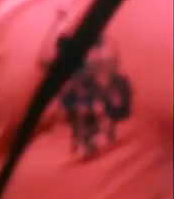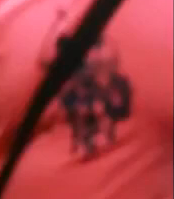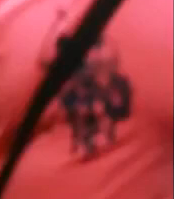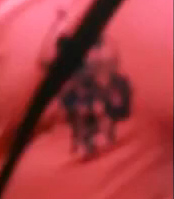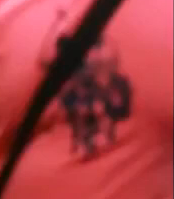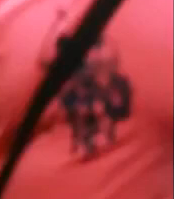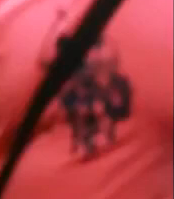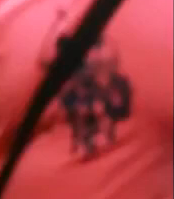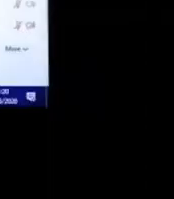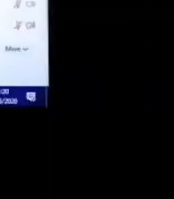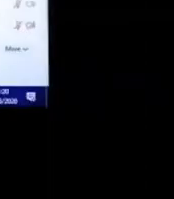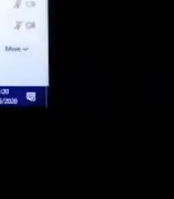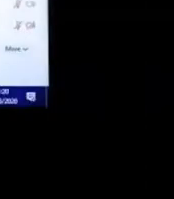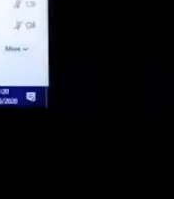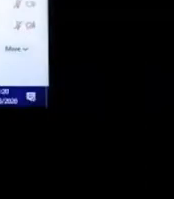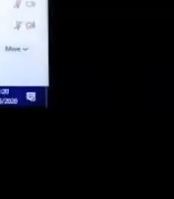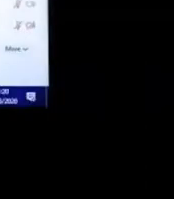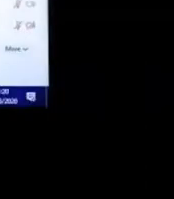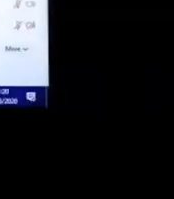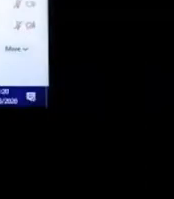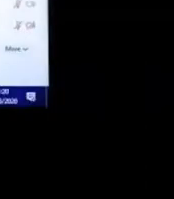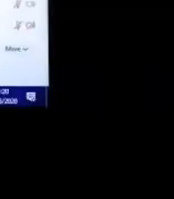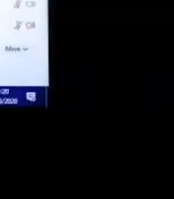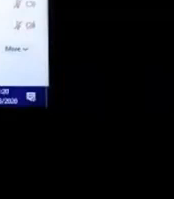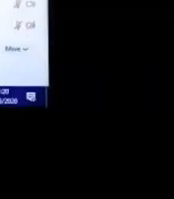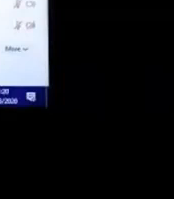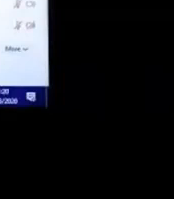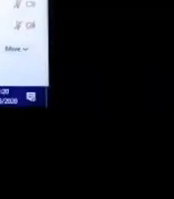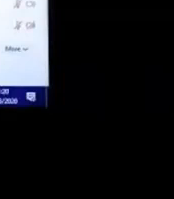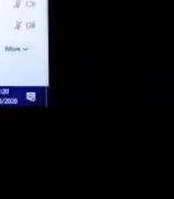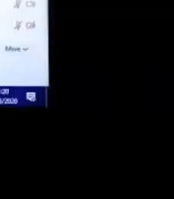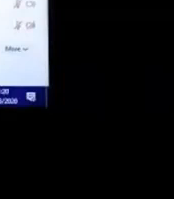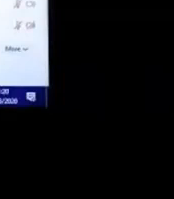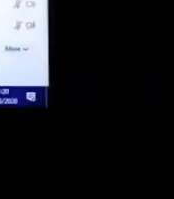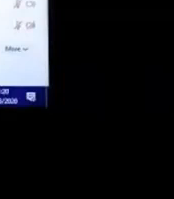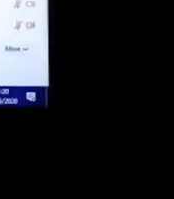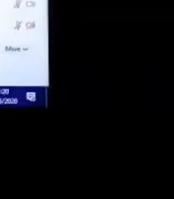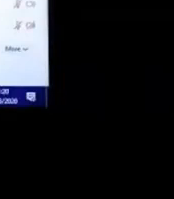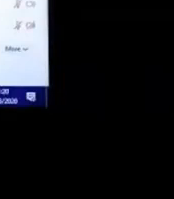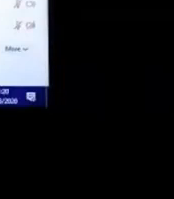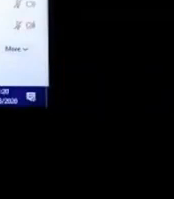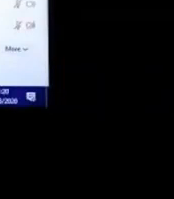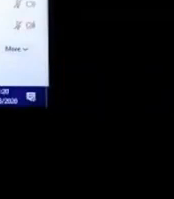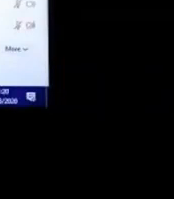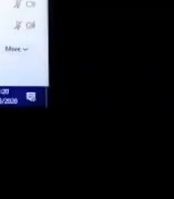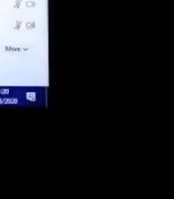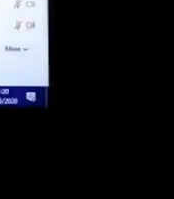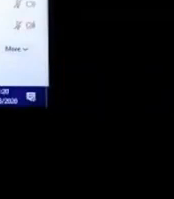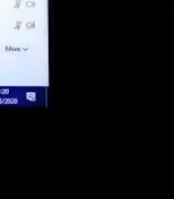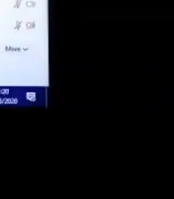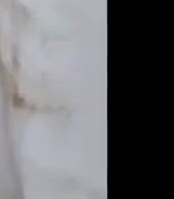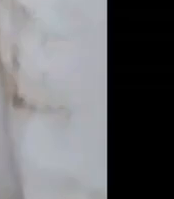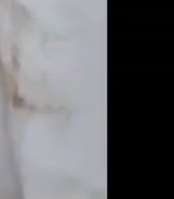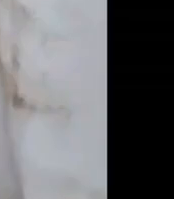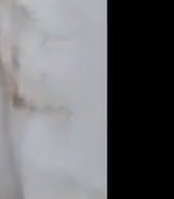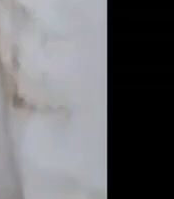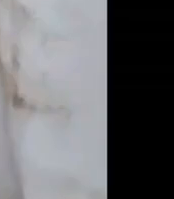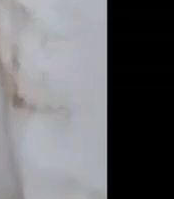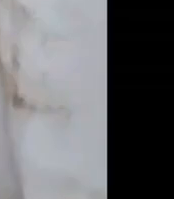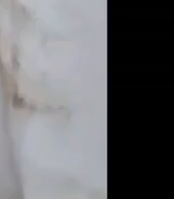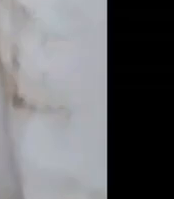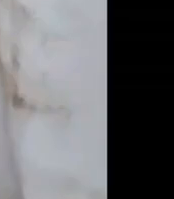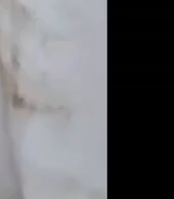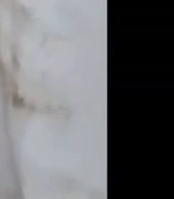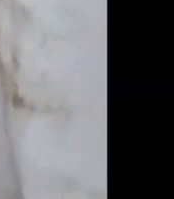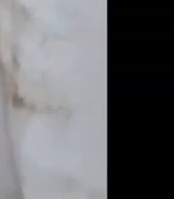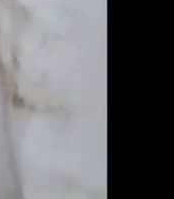todos los autores y autoras del libro son mexicanos algunos no estaban en méxico no y ese es el caso por una parte de alejandro espinoza